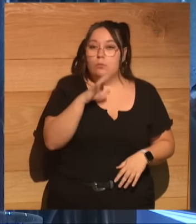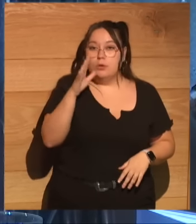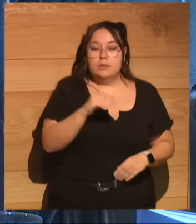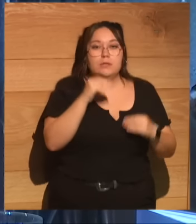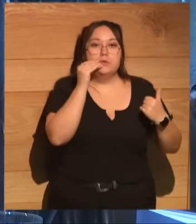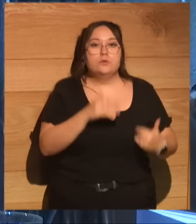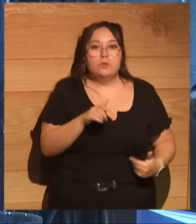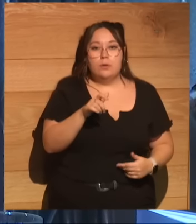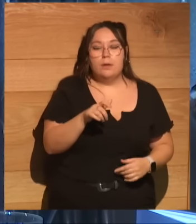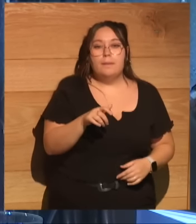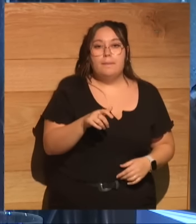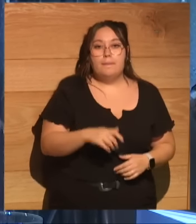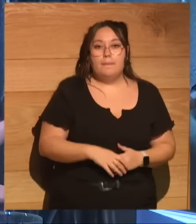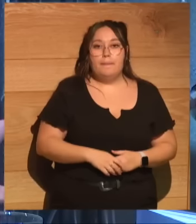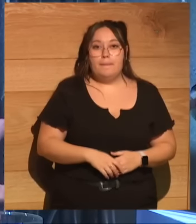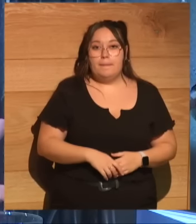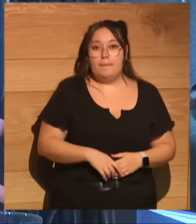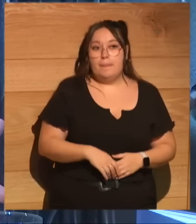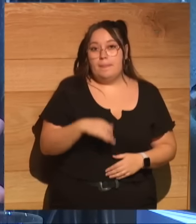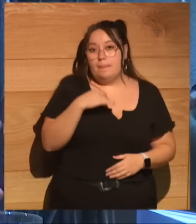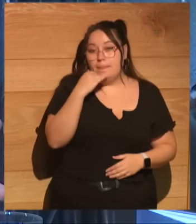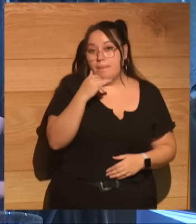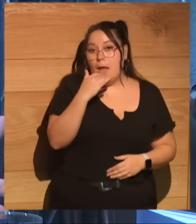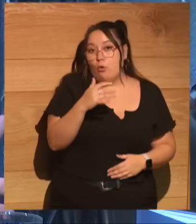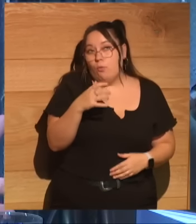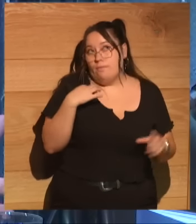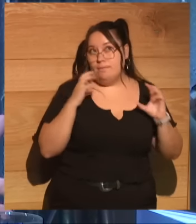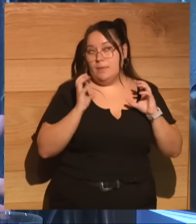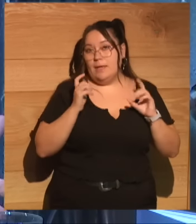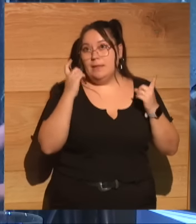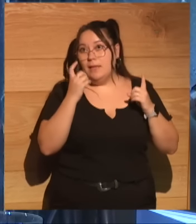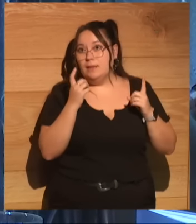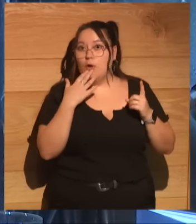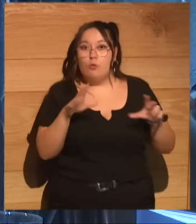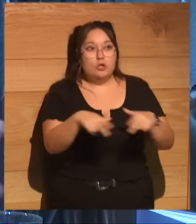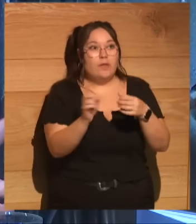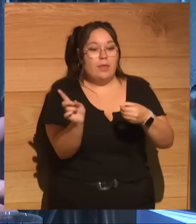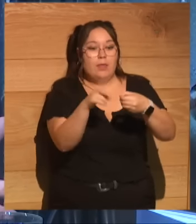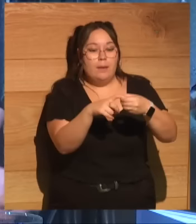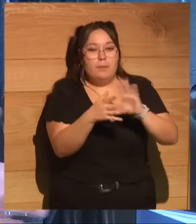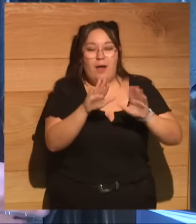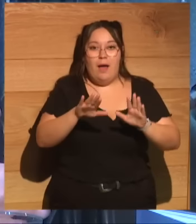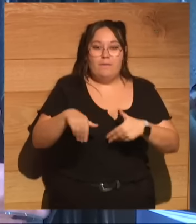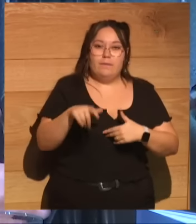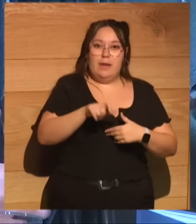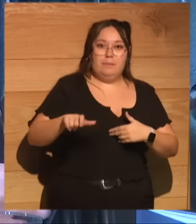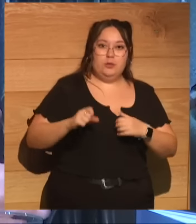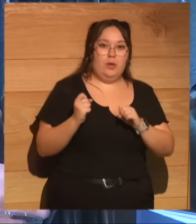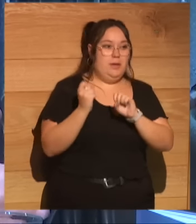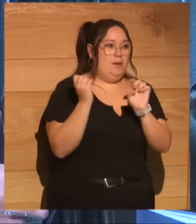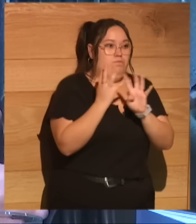de un ser que por mucho que intenta encajar, le acaban persiguiendo con picas y